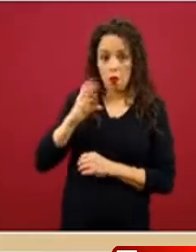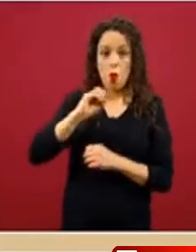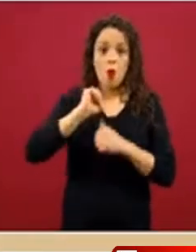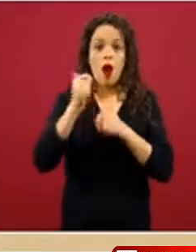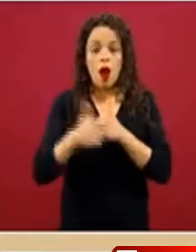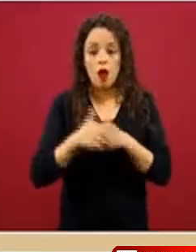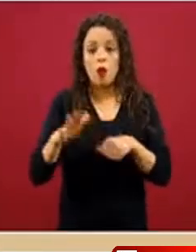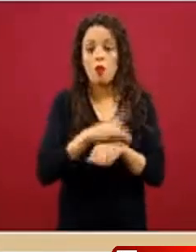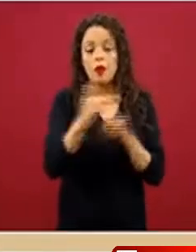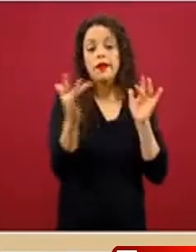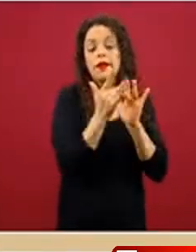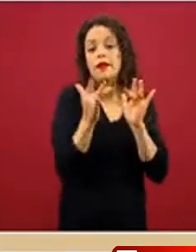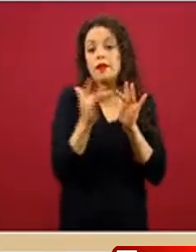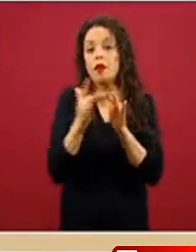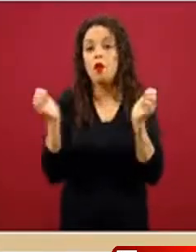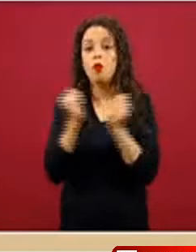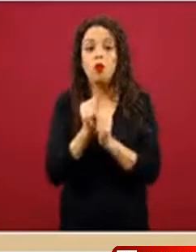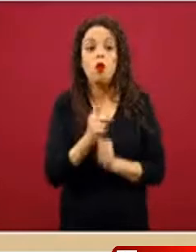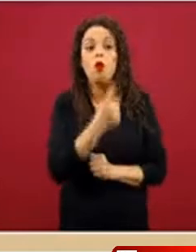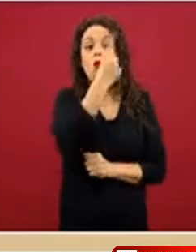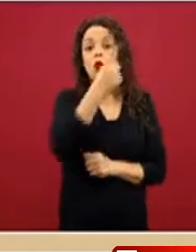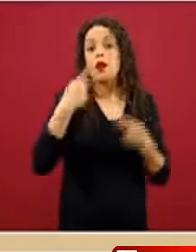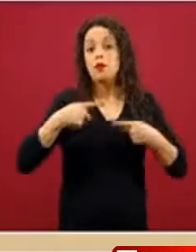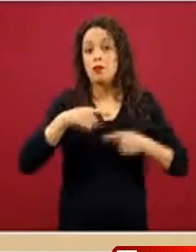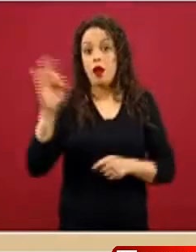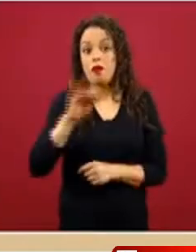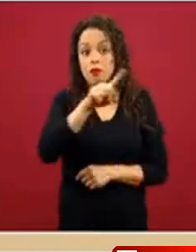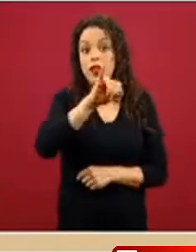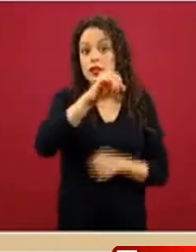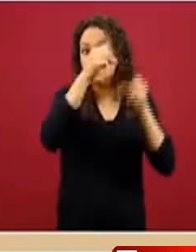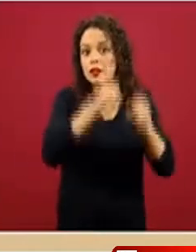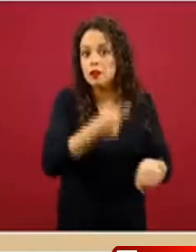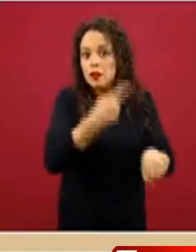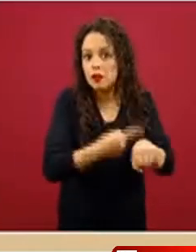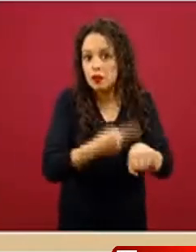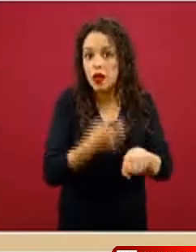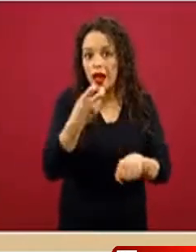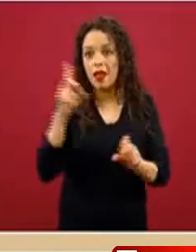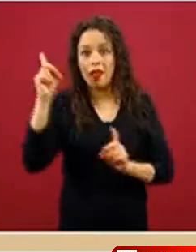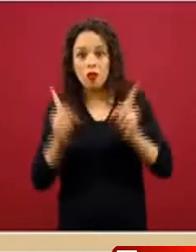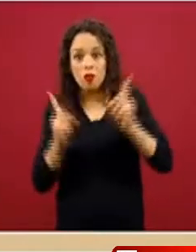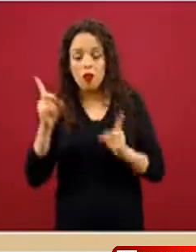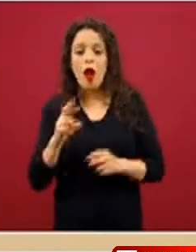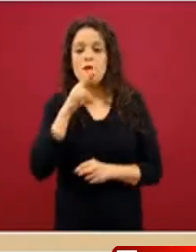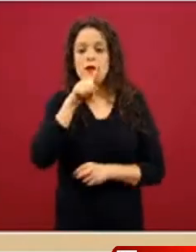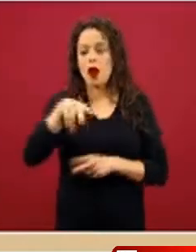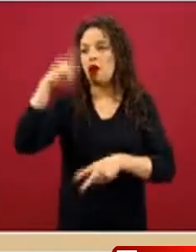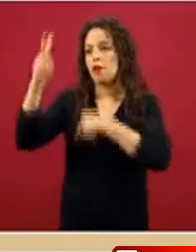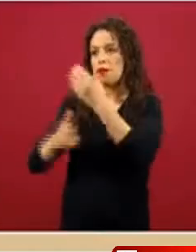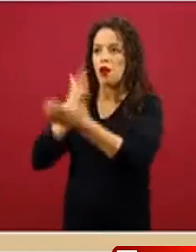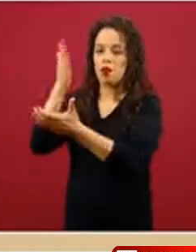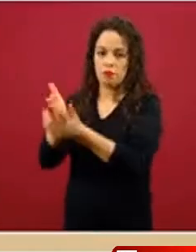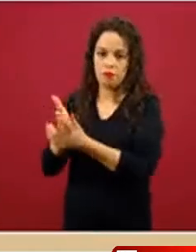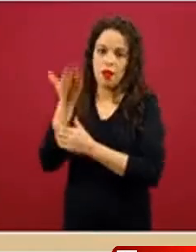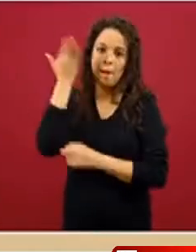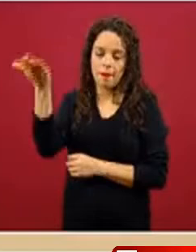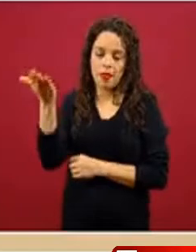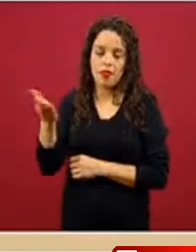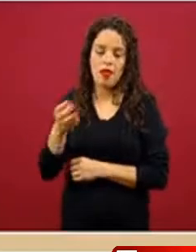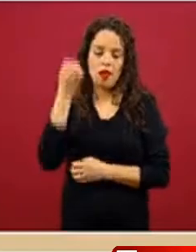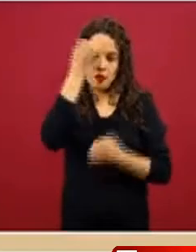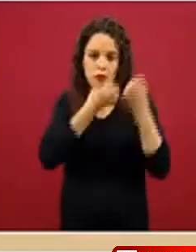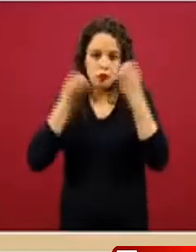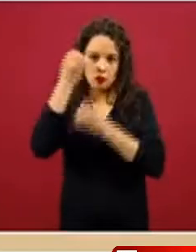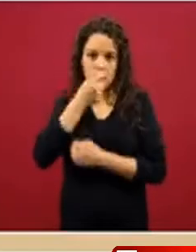mejor eran contactos de un caso que había sido confirmado, o tenían la duda, o solamente pues querían saber si tenían el virus en sus